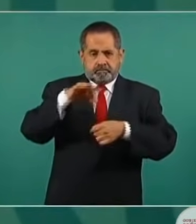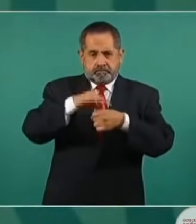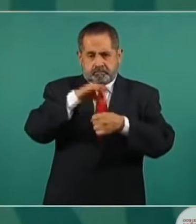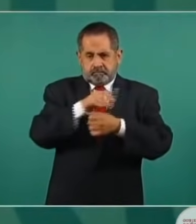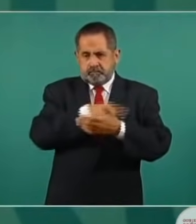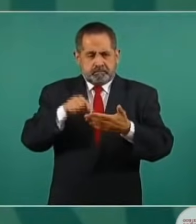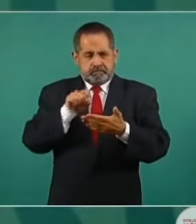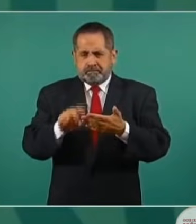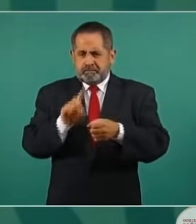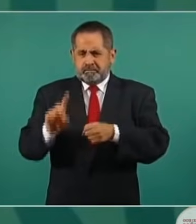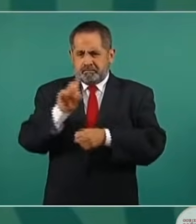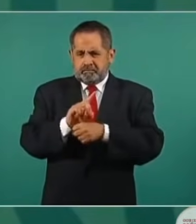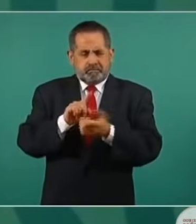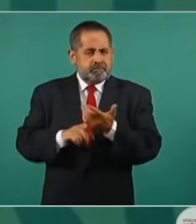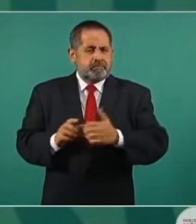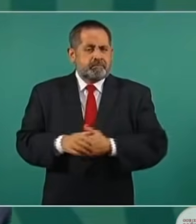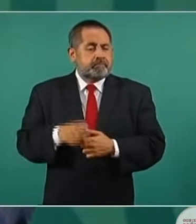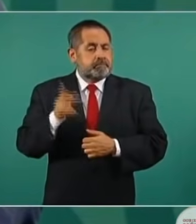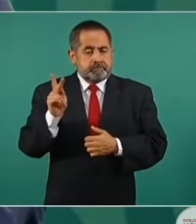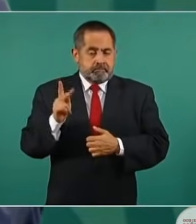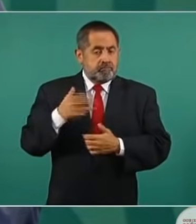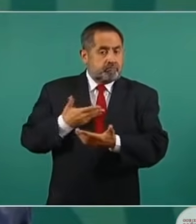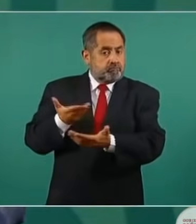elección. Sin embargo,